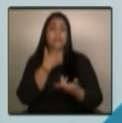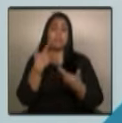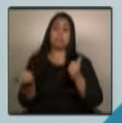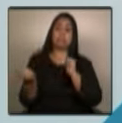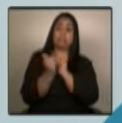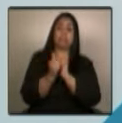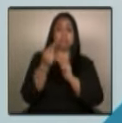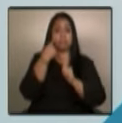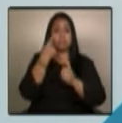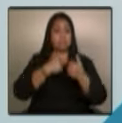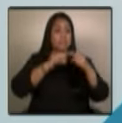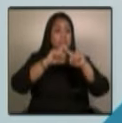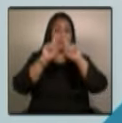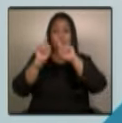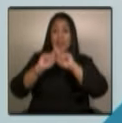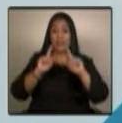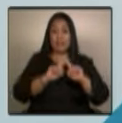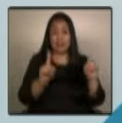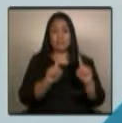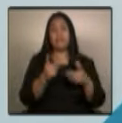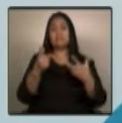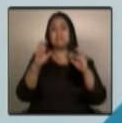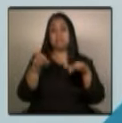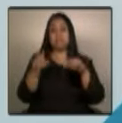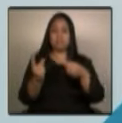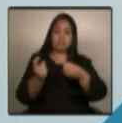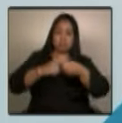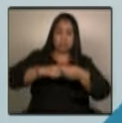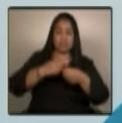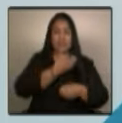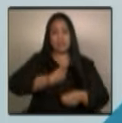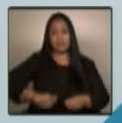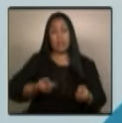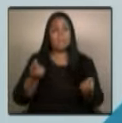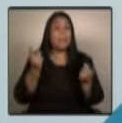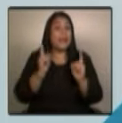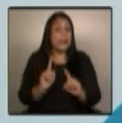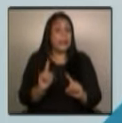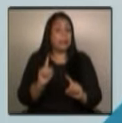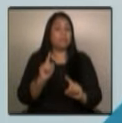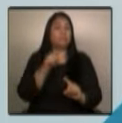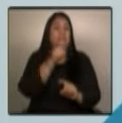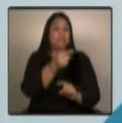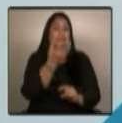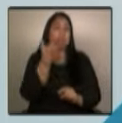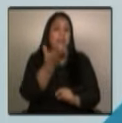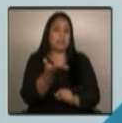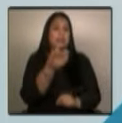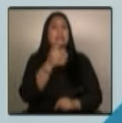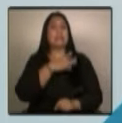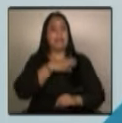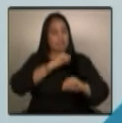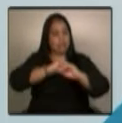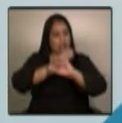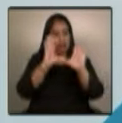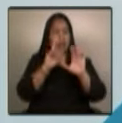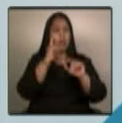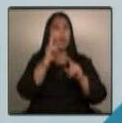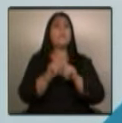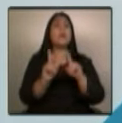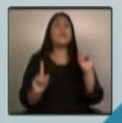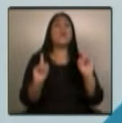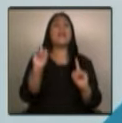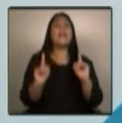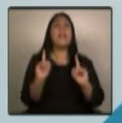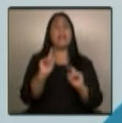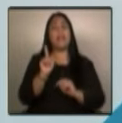los distintos eh actores del Estado pero habrá que pedirles que tengan claro de qué lado se ponen si se